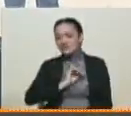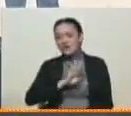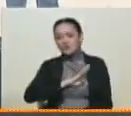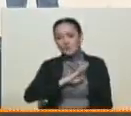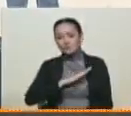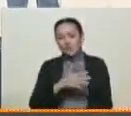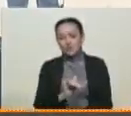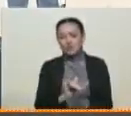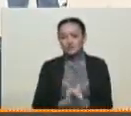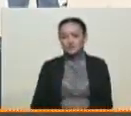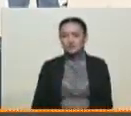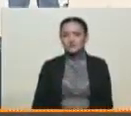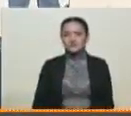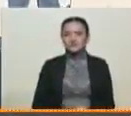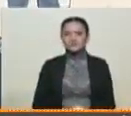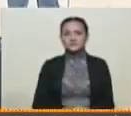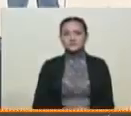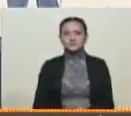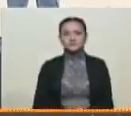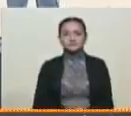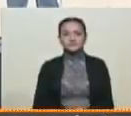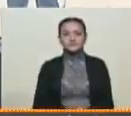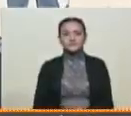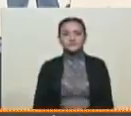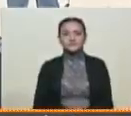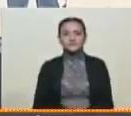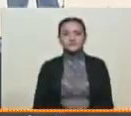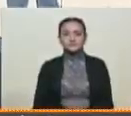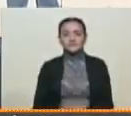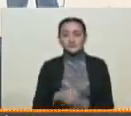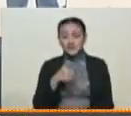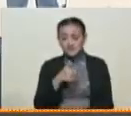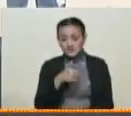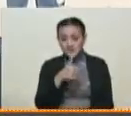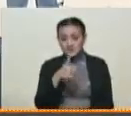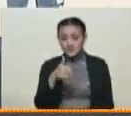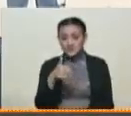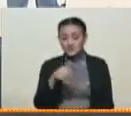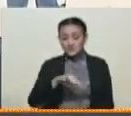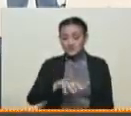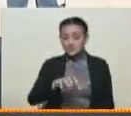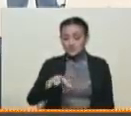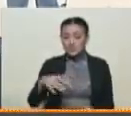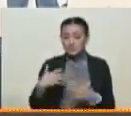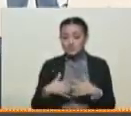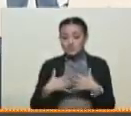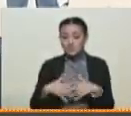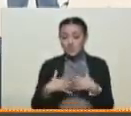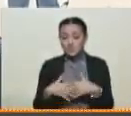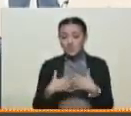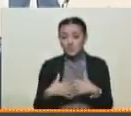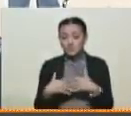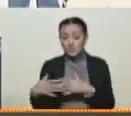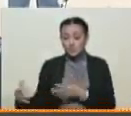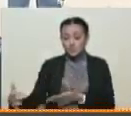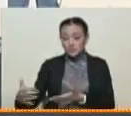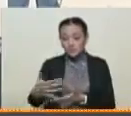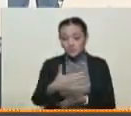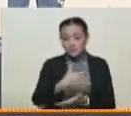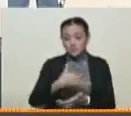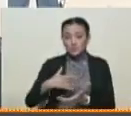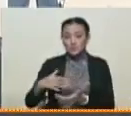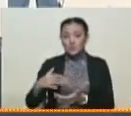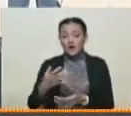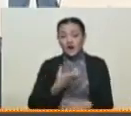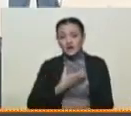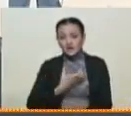Por eso que queremos decretar en cada subregión el distrito motor, que aglutine las alcaldías en la